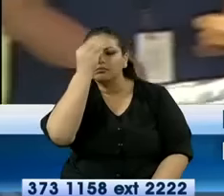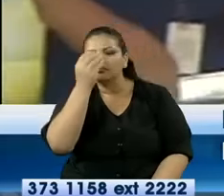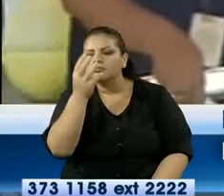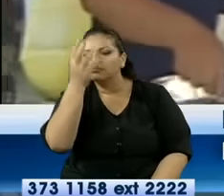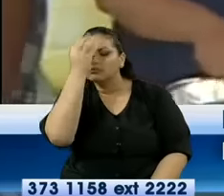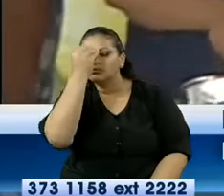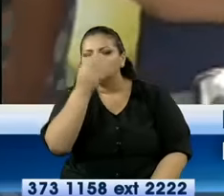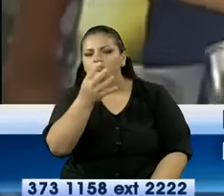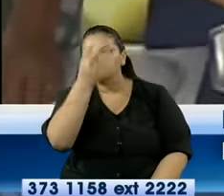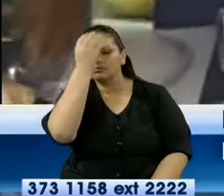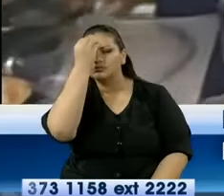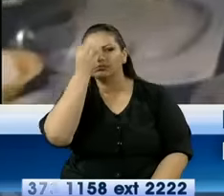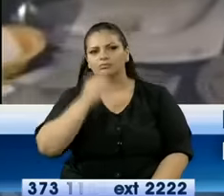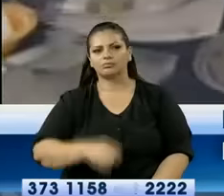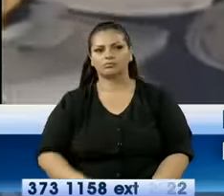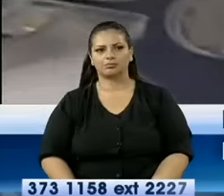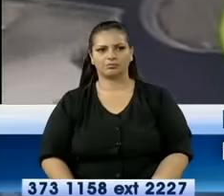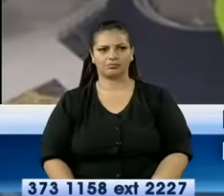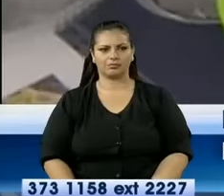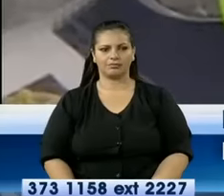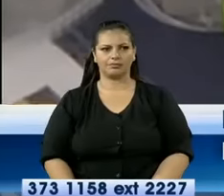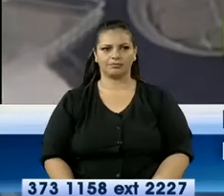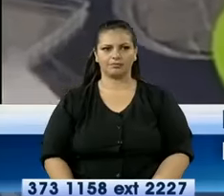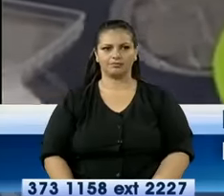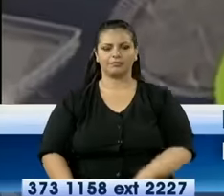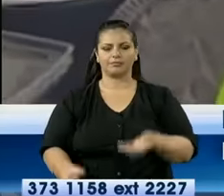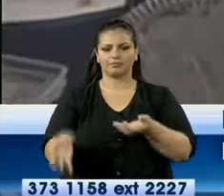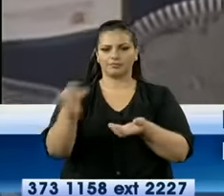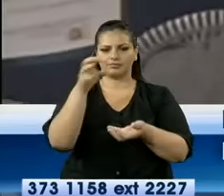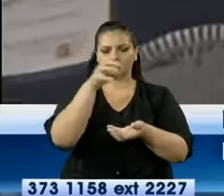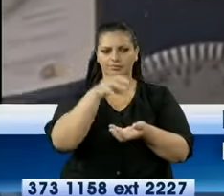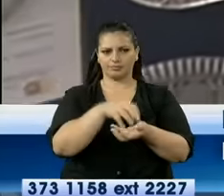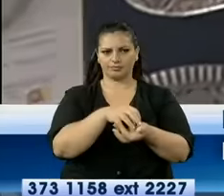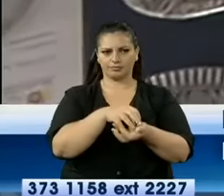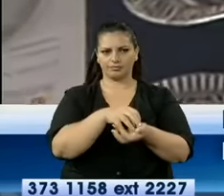Y estamos viendo cómo poco a poco lo van a poner en las porciones.